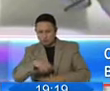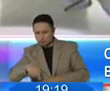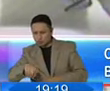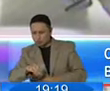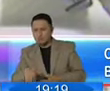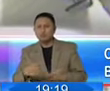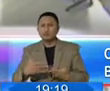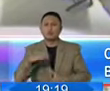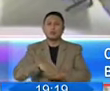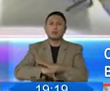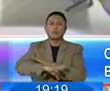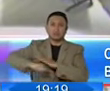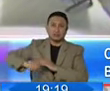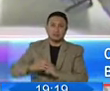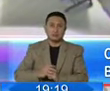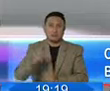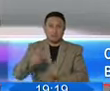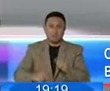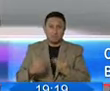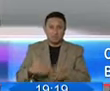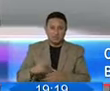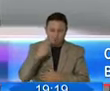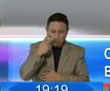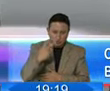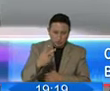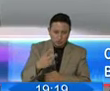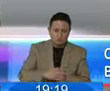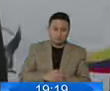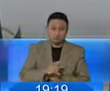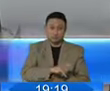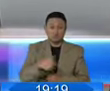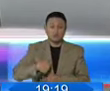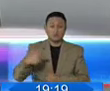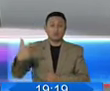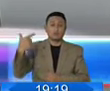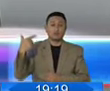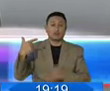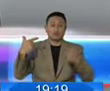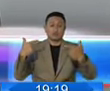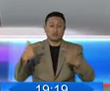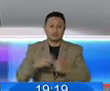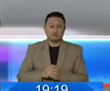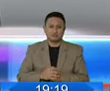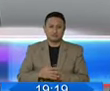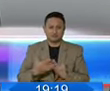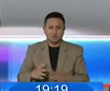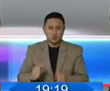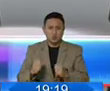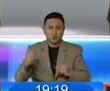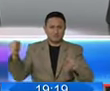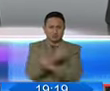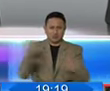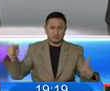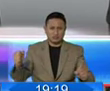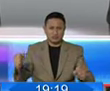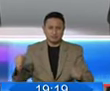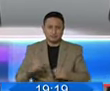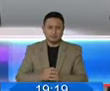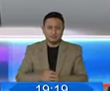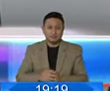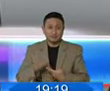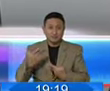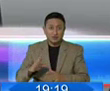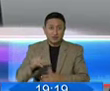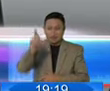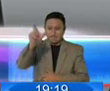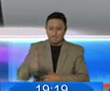operar y estudiaban a sus víctimas. Operaban con armas de fuego y de manera violenta lo que hacían era, una vez de que